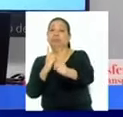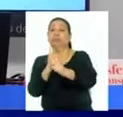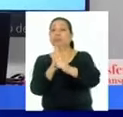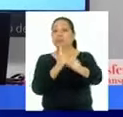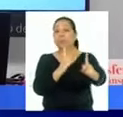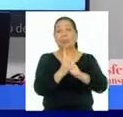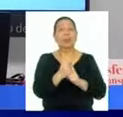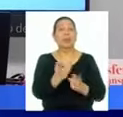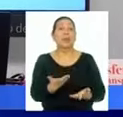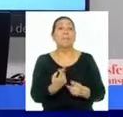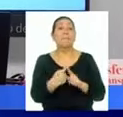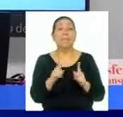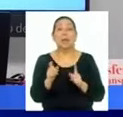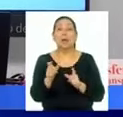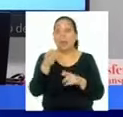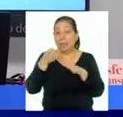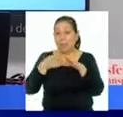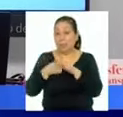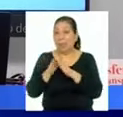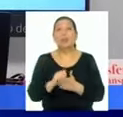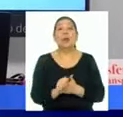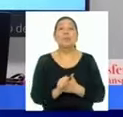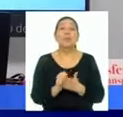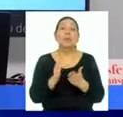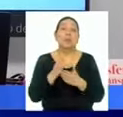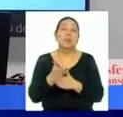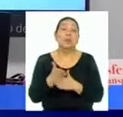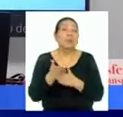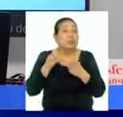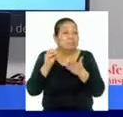atención primaria a los internos, a